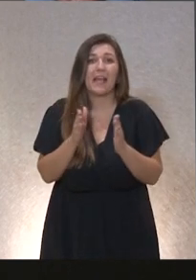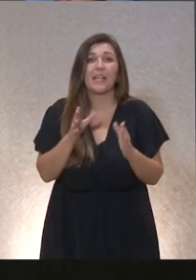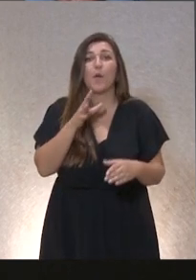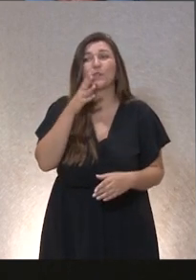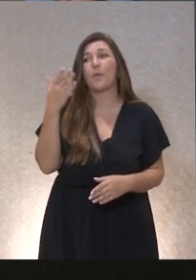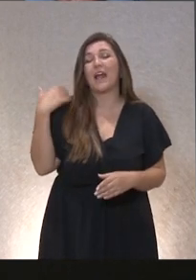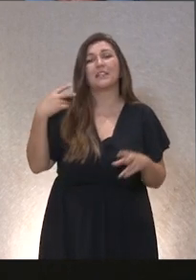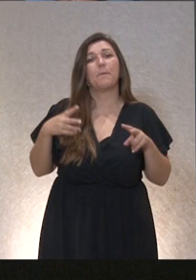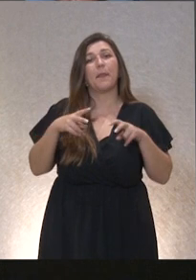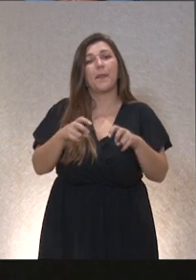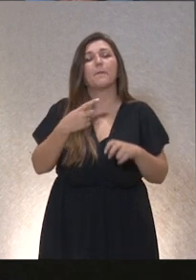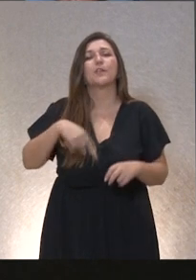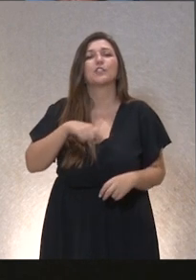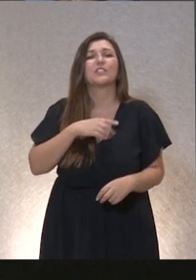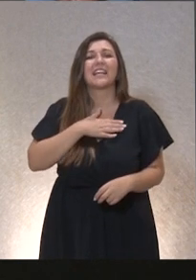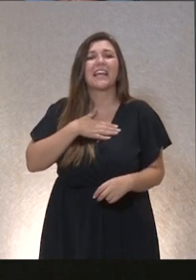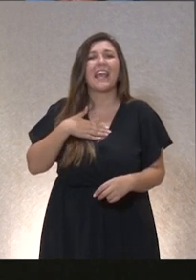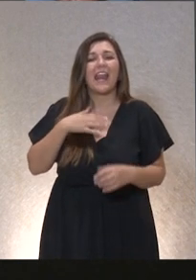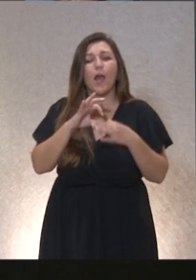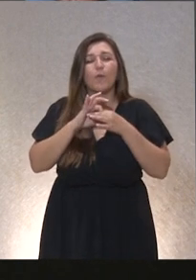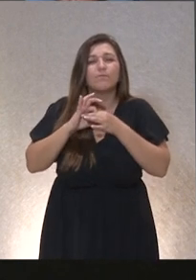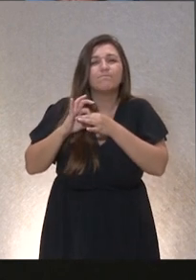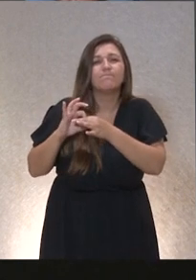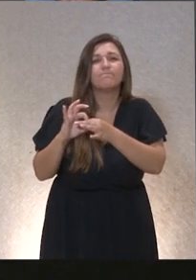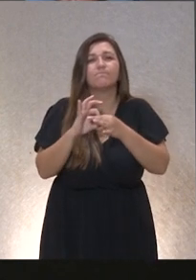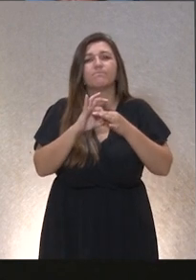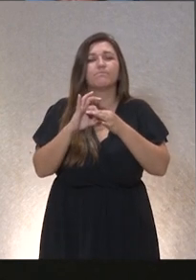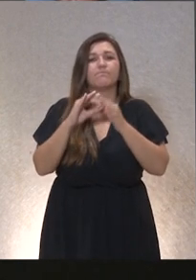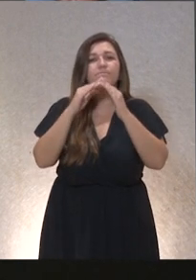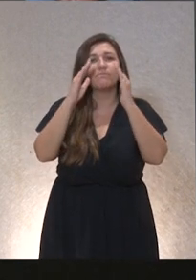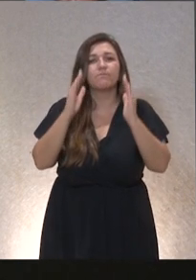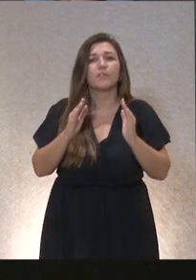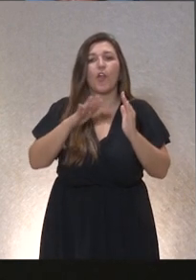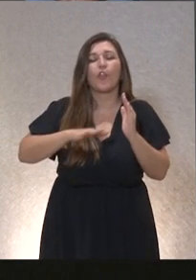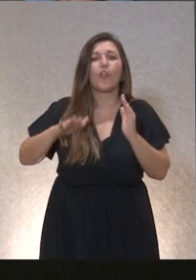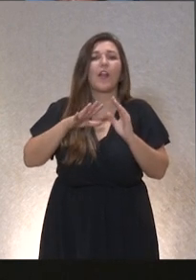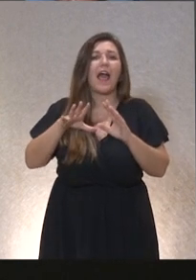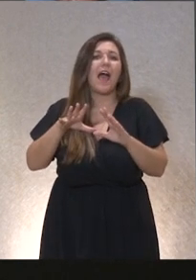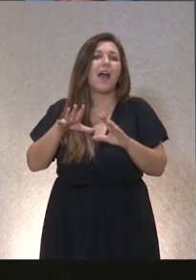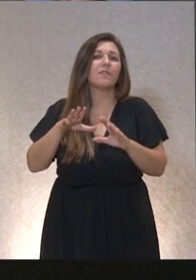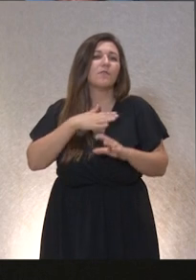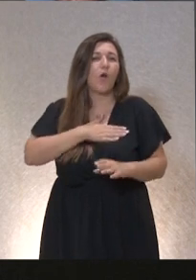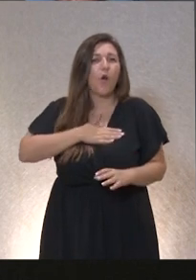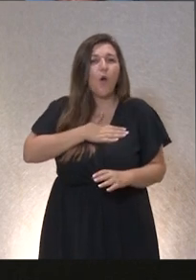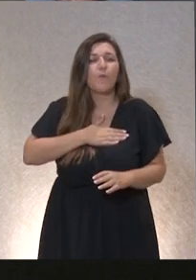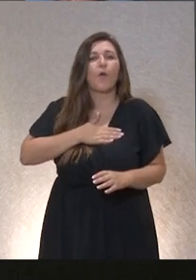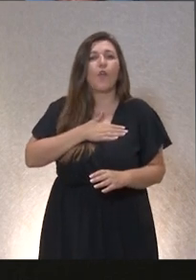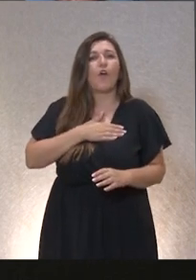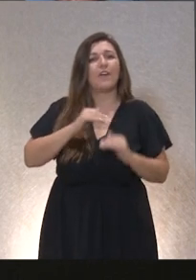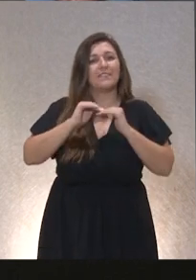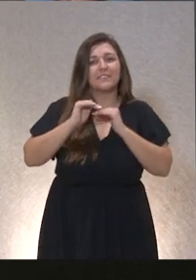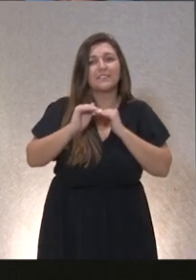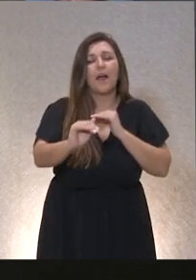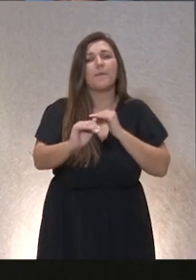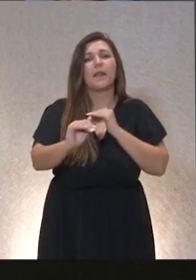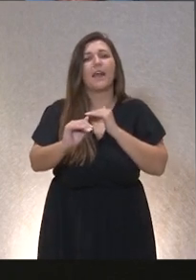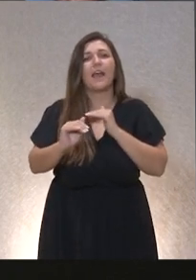principio nosotros queríamos una unidad de convivencia un entorno acogedor un entorno estable eh que